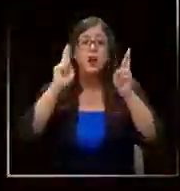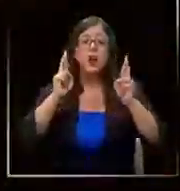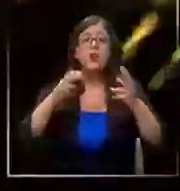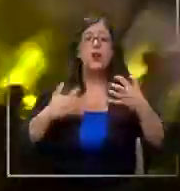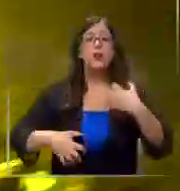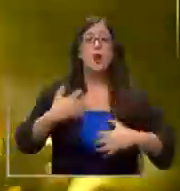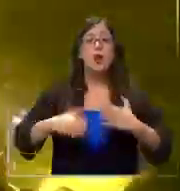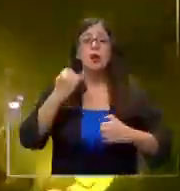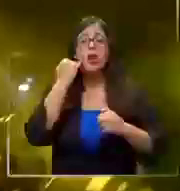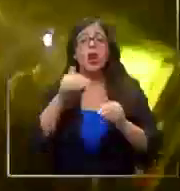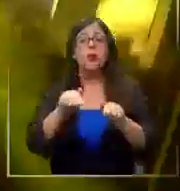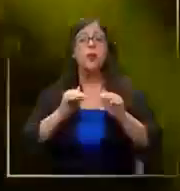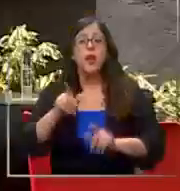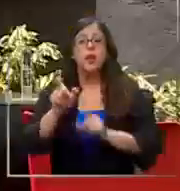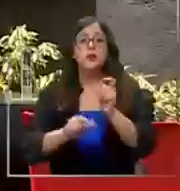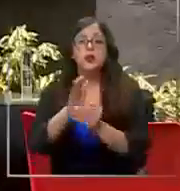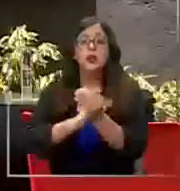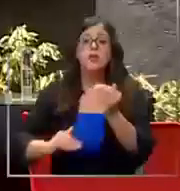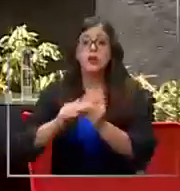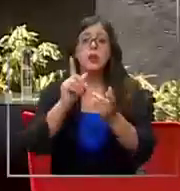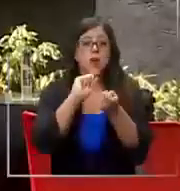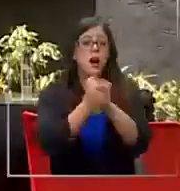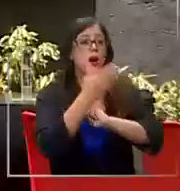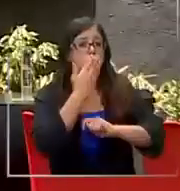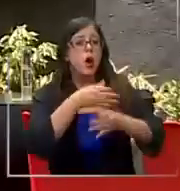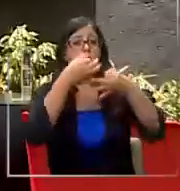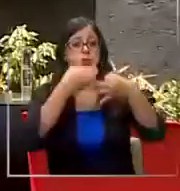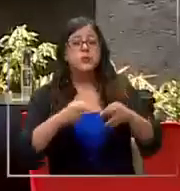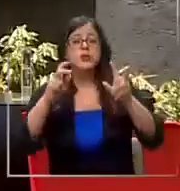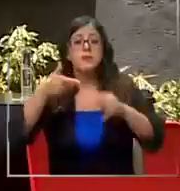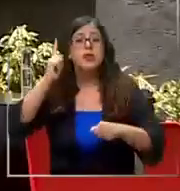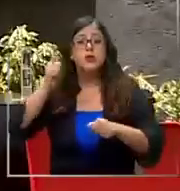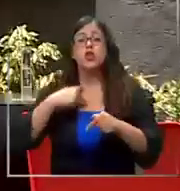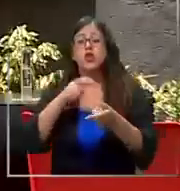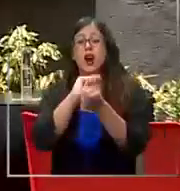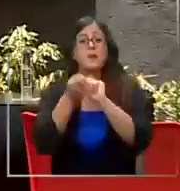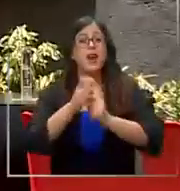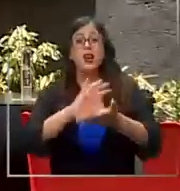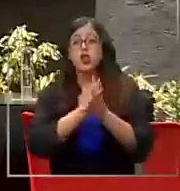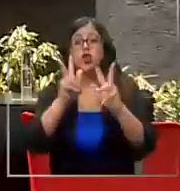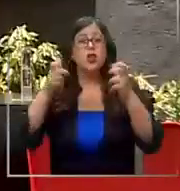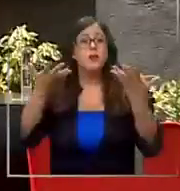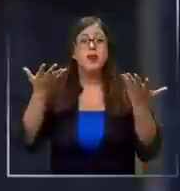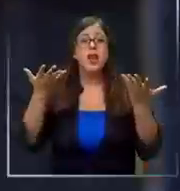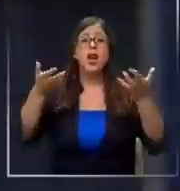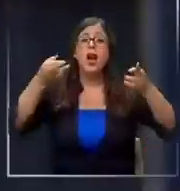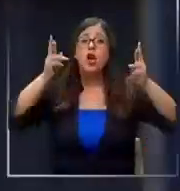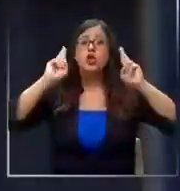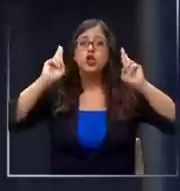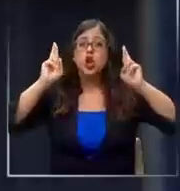molestos e incomodidades a los vecinos. Mejoramos hartas cosas como el sonido, yo tuve que cambiar todo el sonido de mi local.